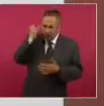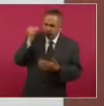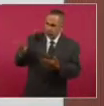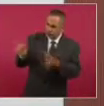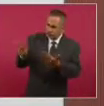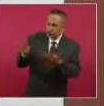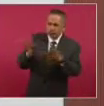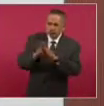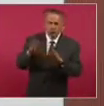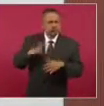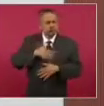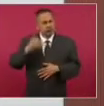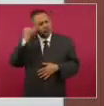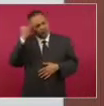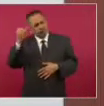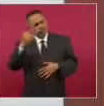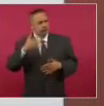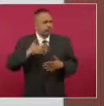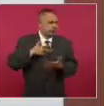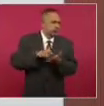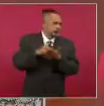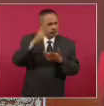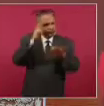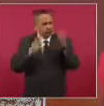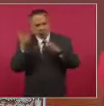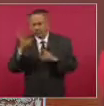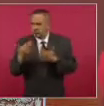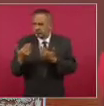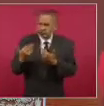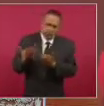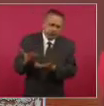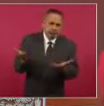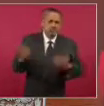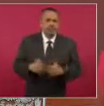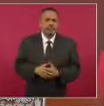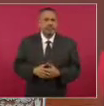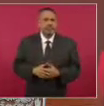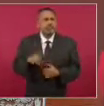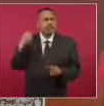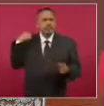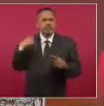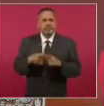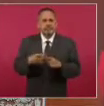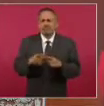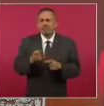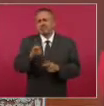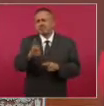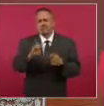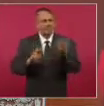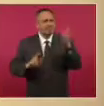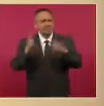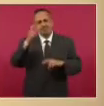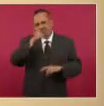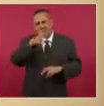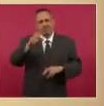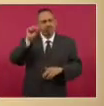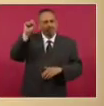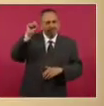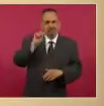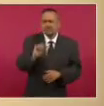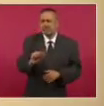y ejercer su derecho de huelga, prácticamente no hay protestas